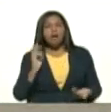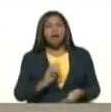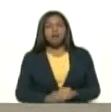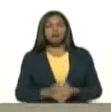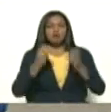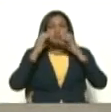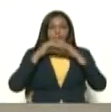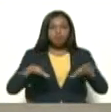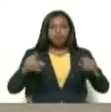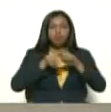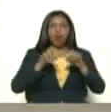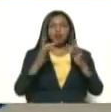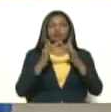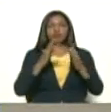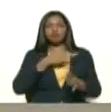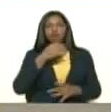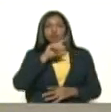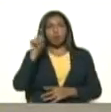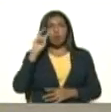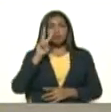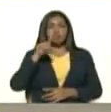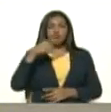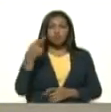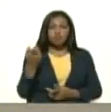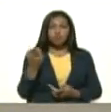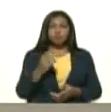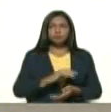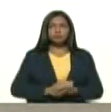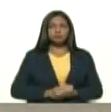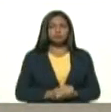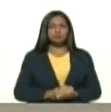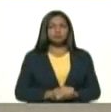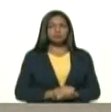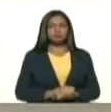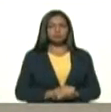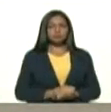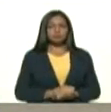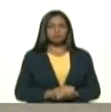corrido por las redes. Ustedes lo han visto por las redes, ¿verdad?